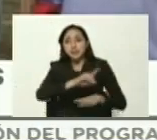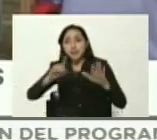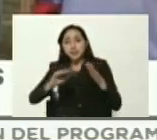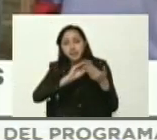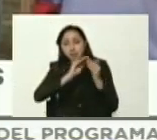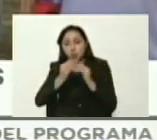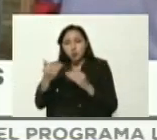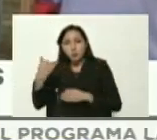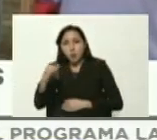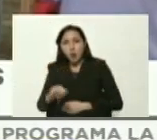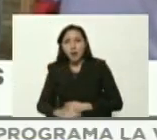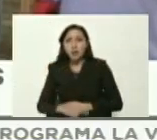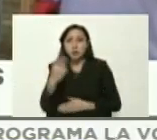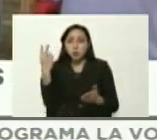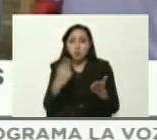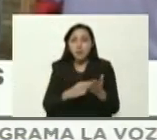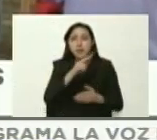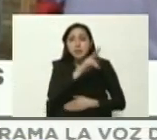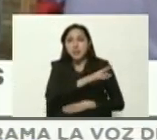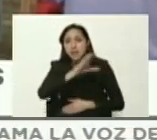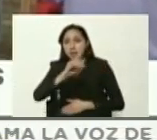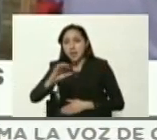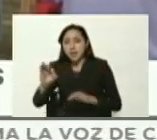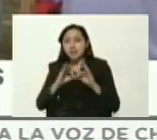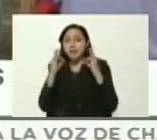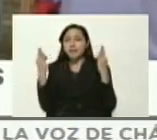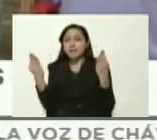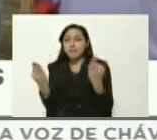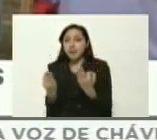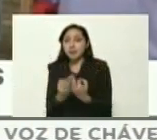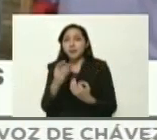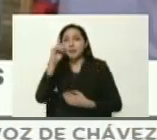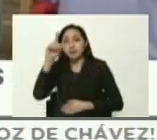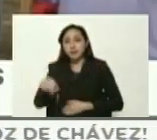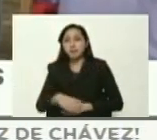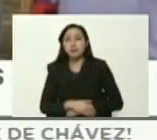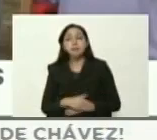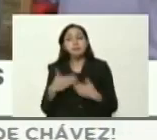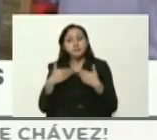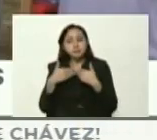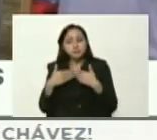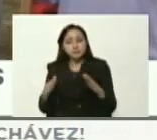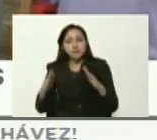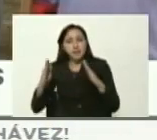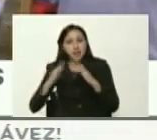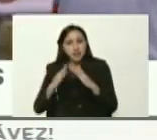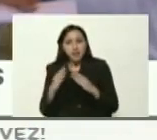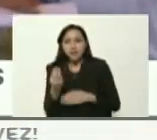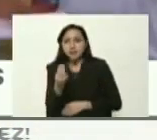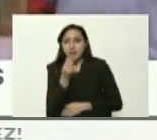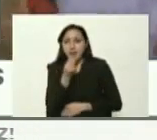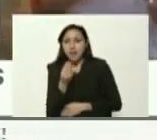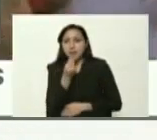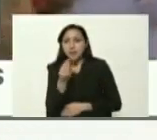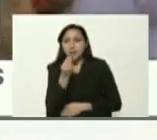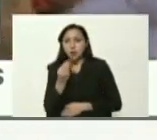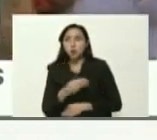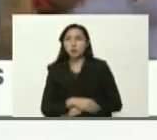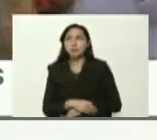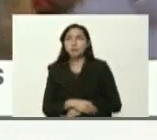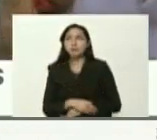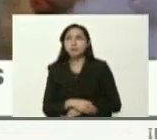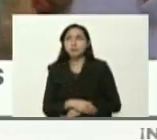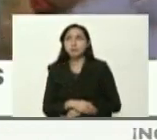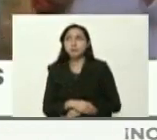comunales, 2.300 familias, y aquí se está aperturando la casa de alimentación. La casa de